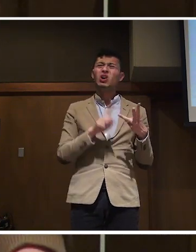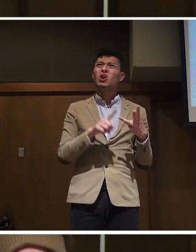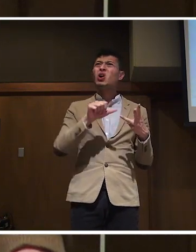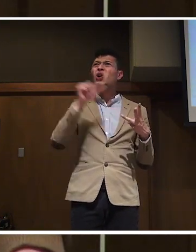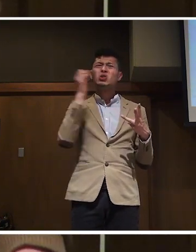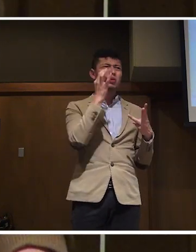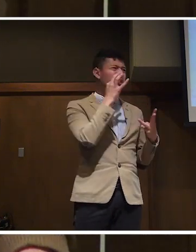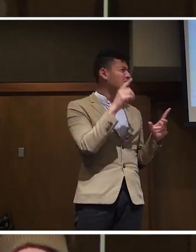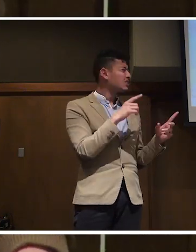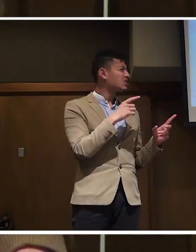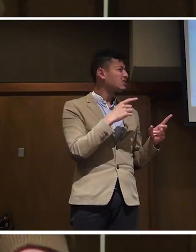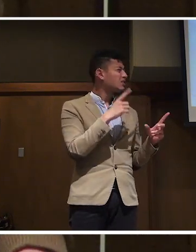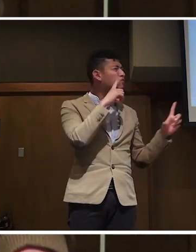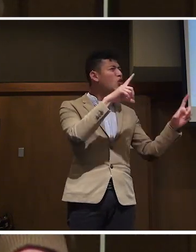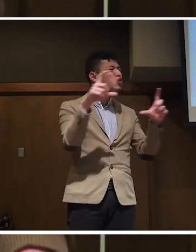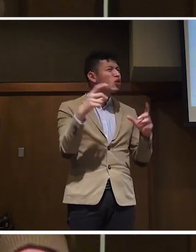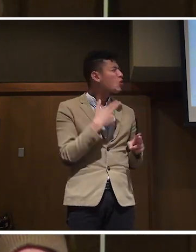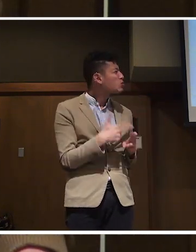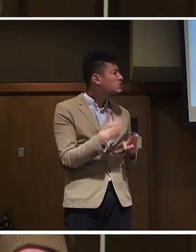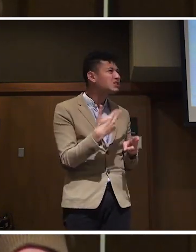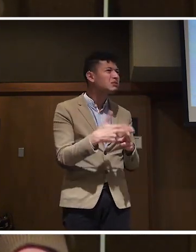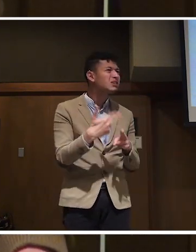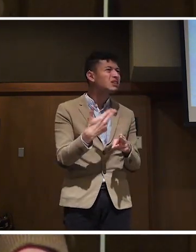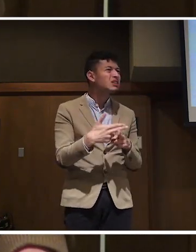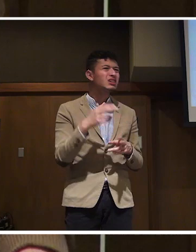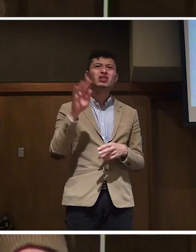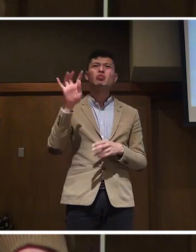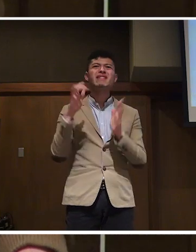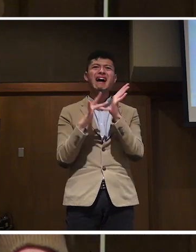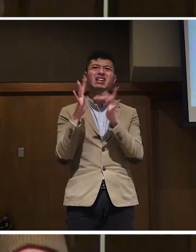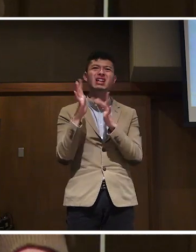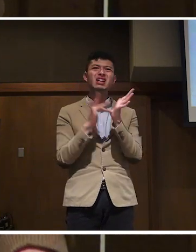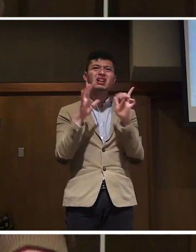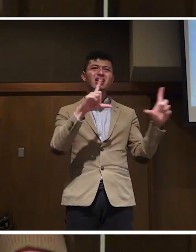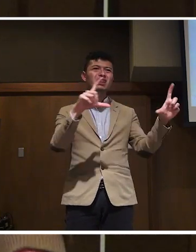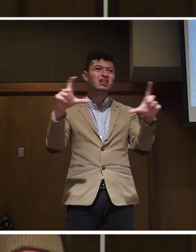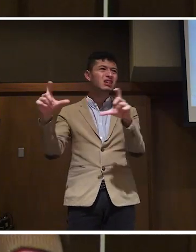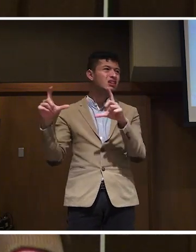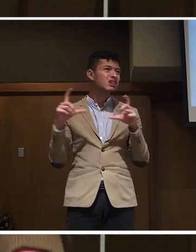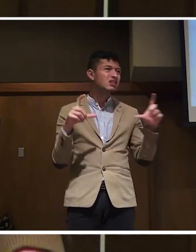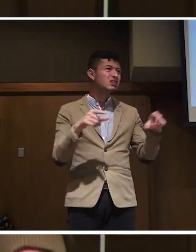de ¿cómo se llama el pintor, el fotógrafo del 9 de abril? Luis H.